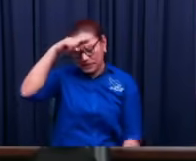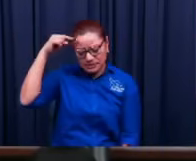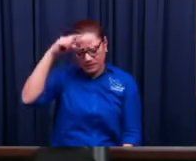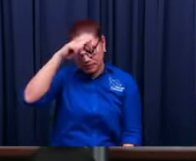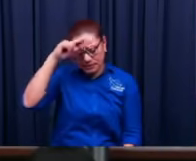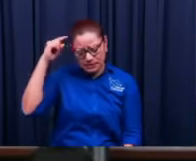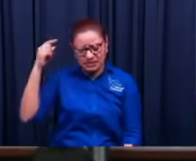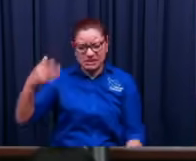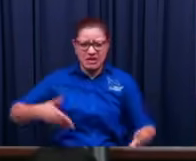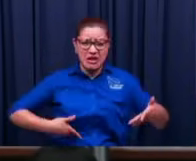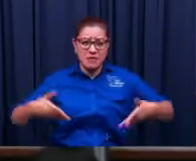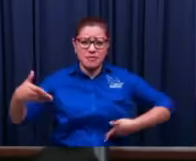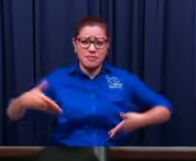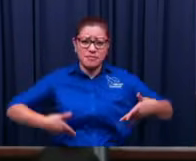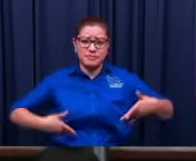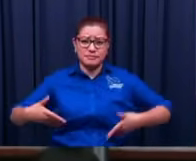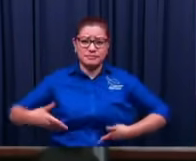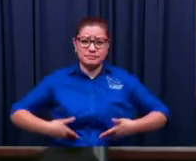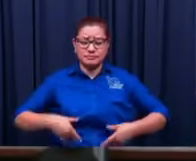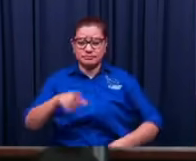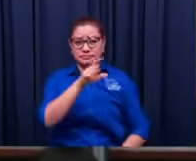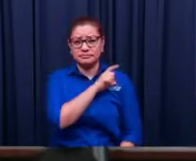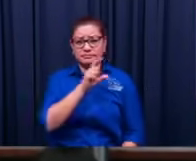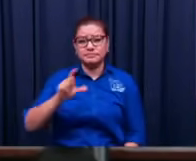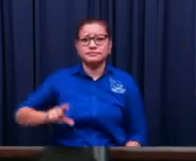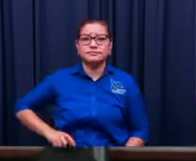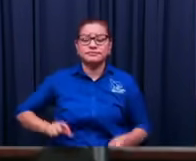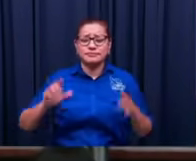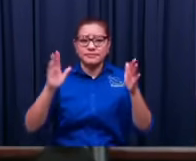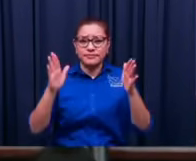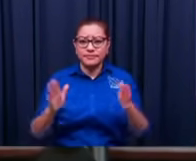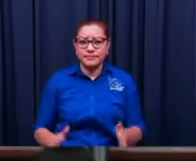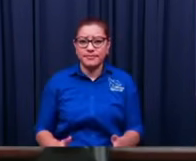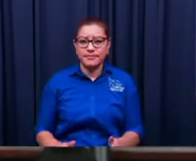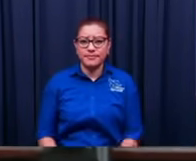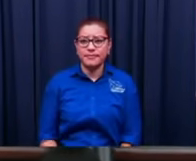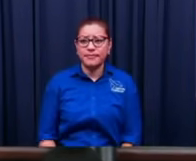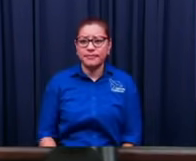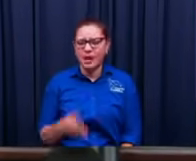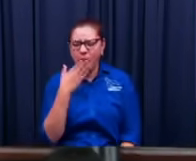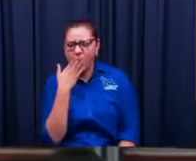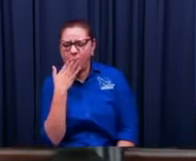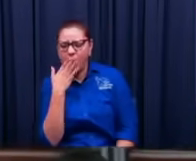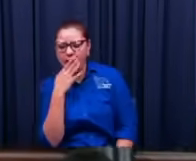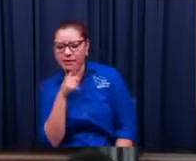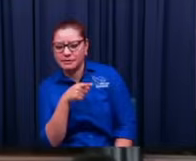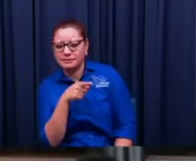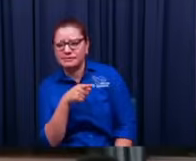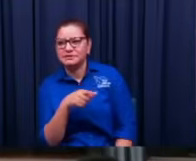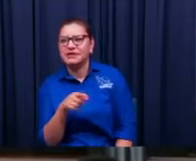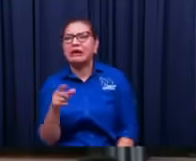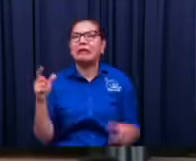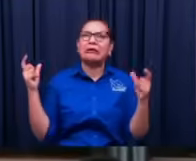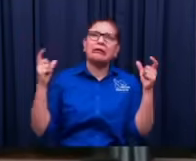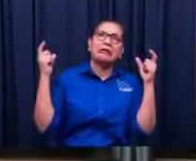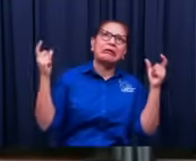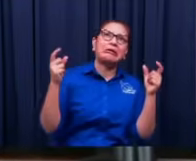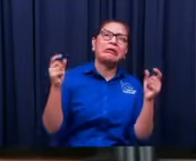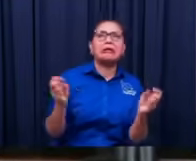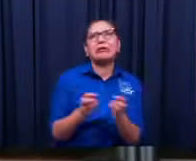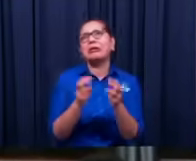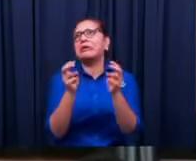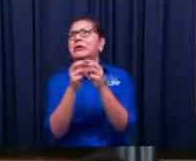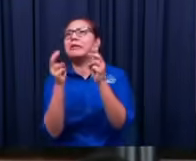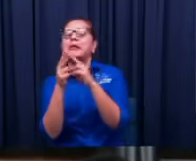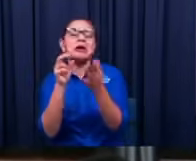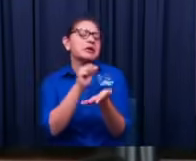porque es cristiano y lo están fastidiando y toda la cosa, y se burlan de usted. Ay, no celebrar la Navidad, ay, cómo no,